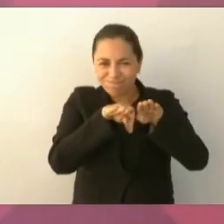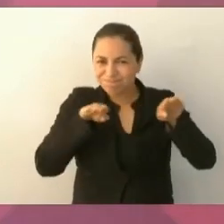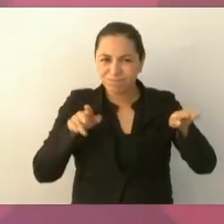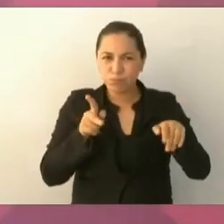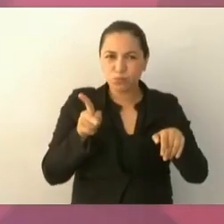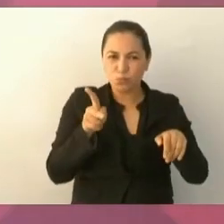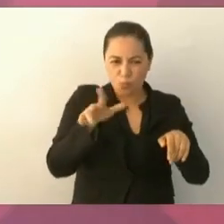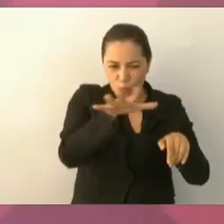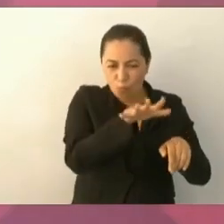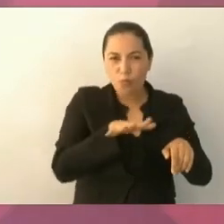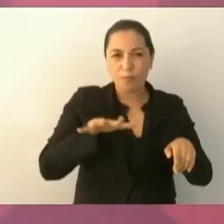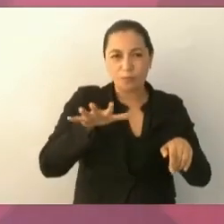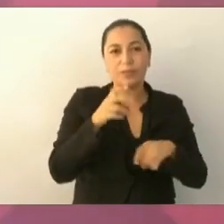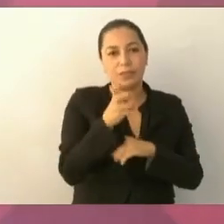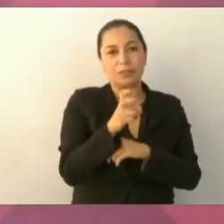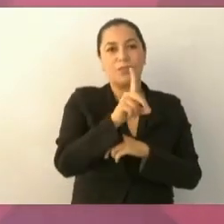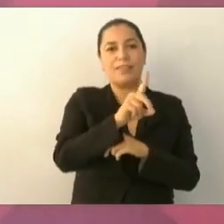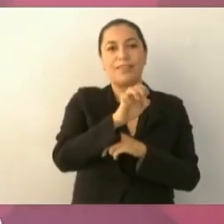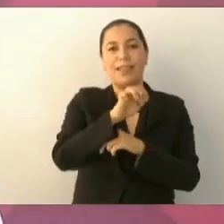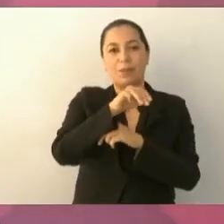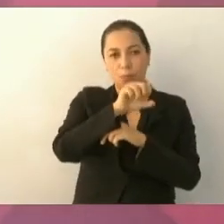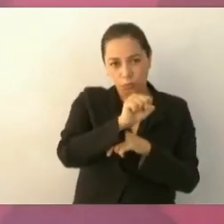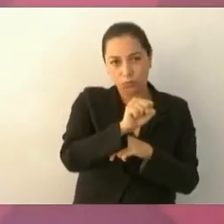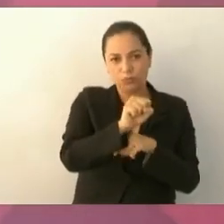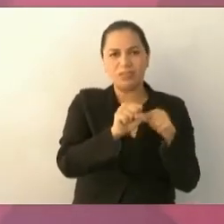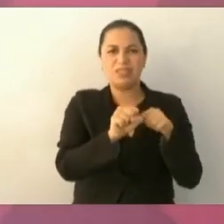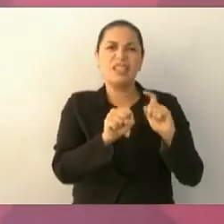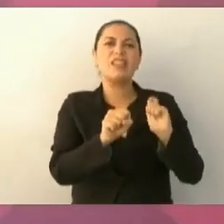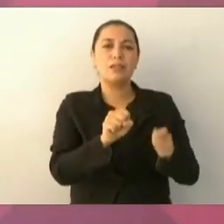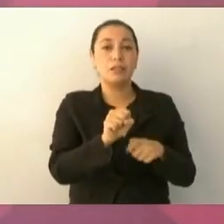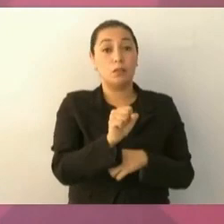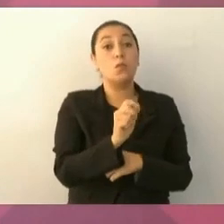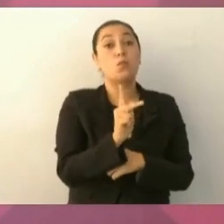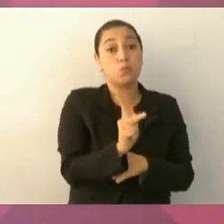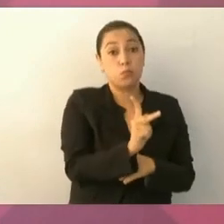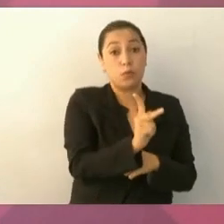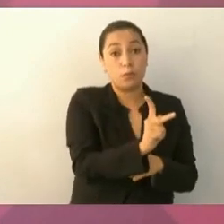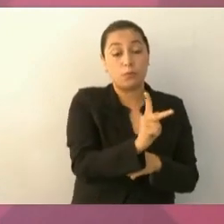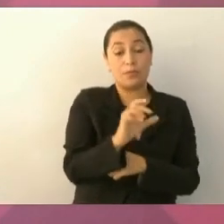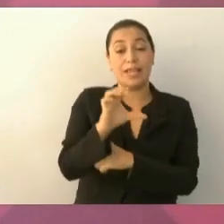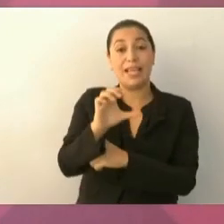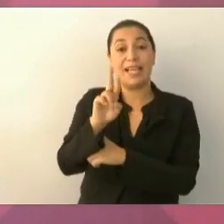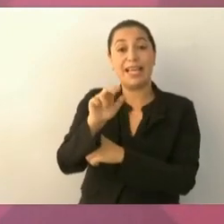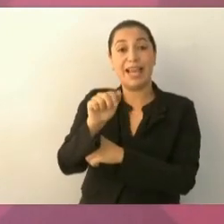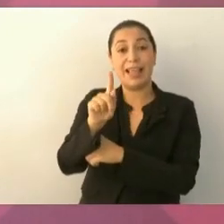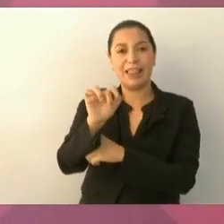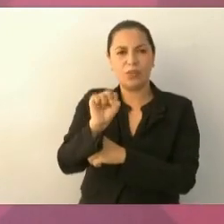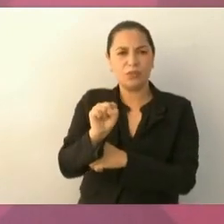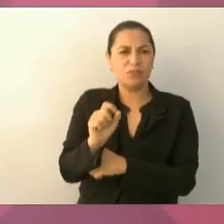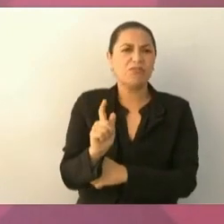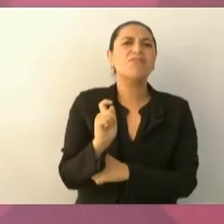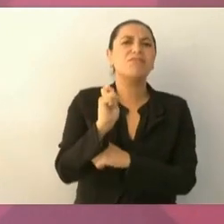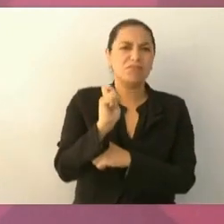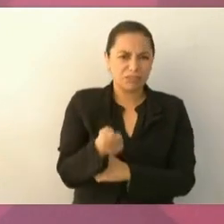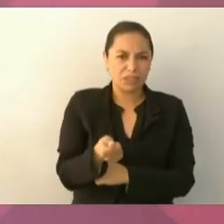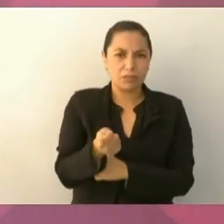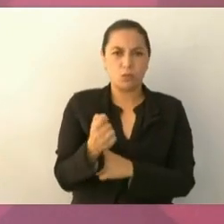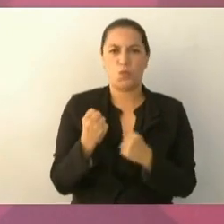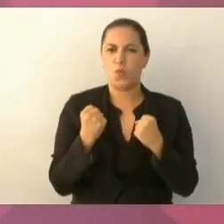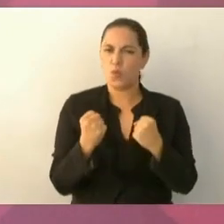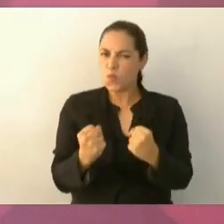Demos significa pueblo, kratos significa